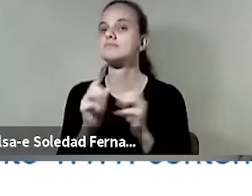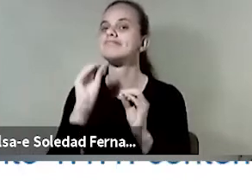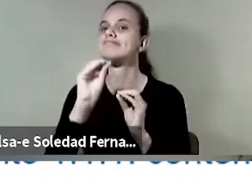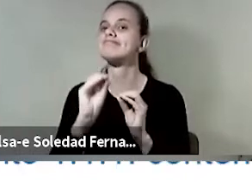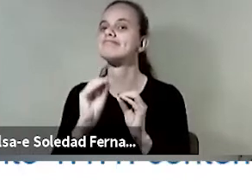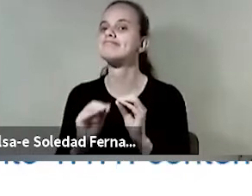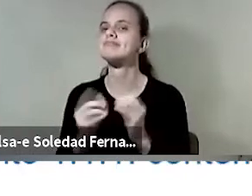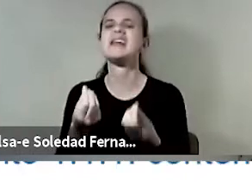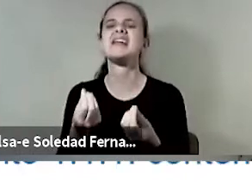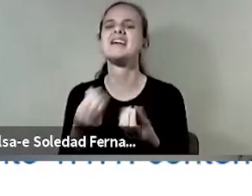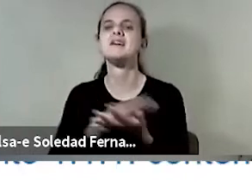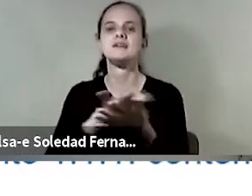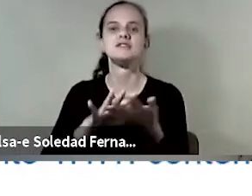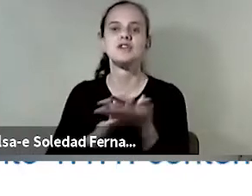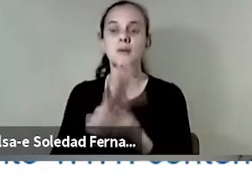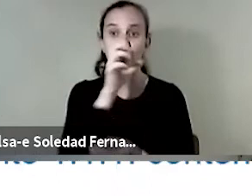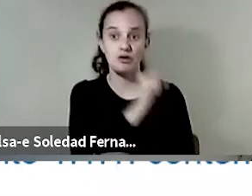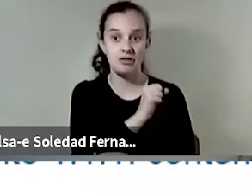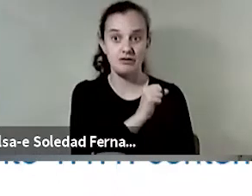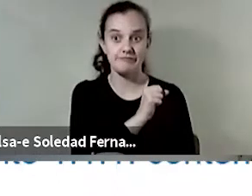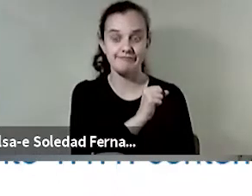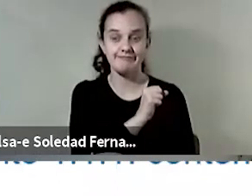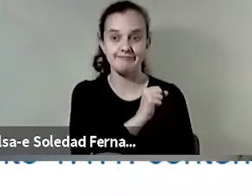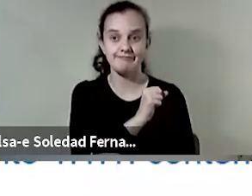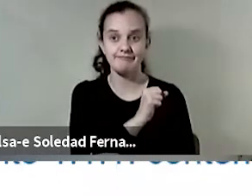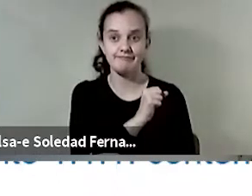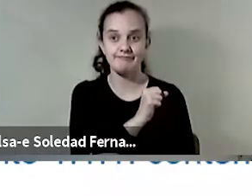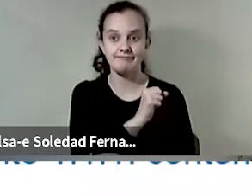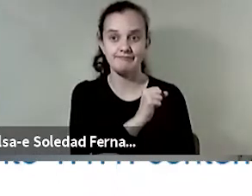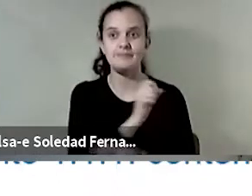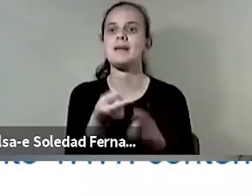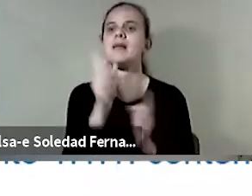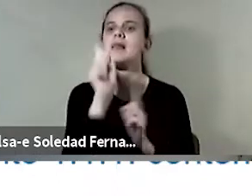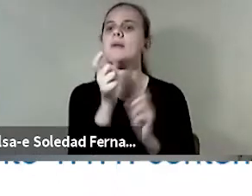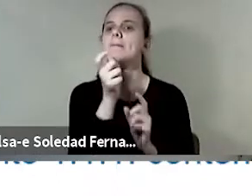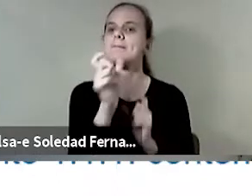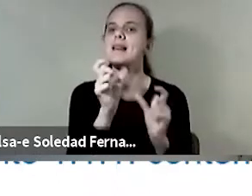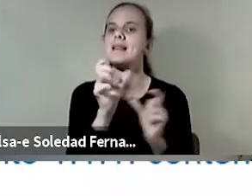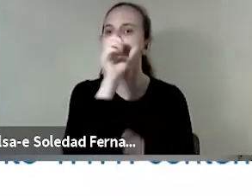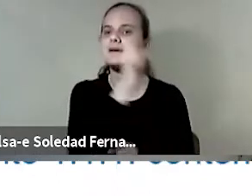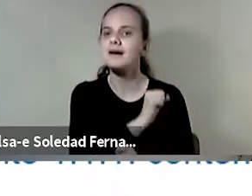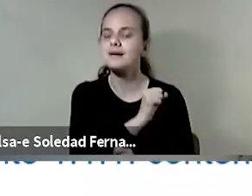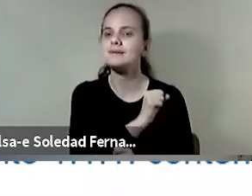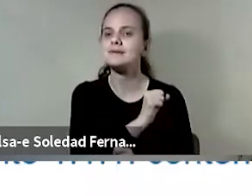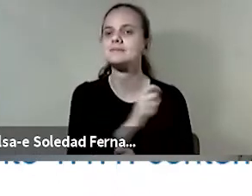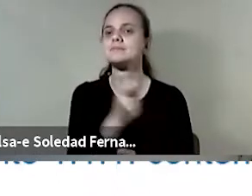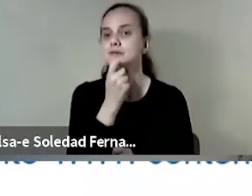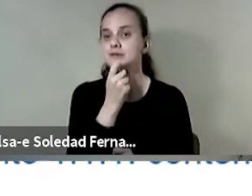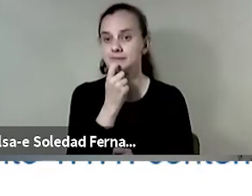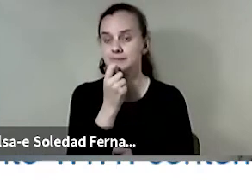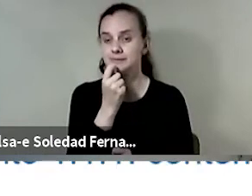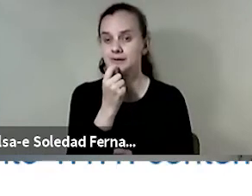este criterio, y va a haber técnicas. Esas técnicas nos van a ayudar muchas veces a resolver el código. Y